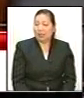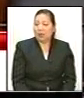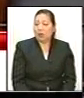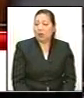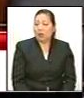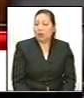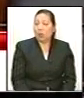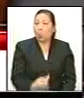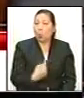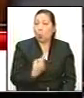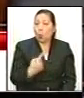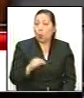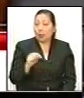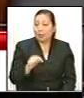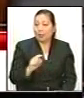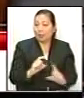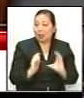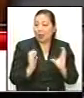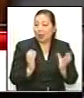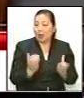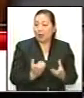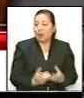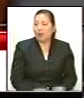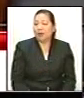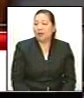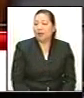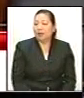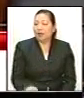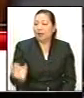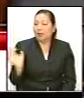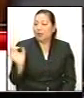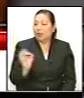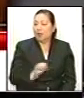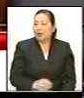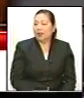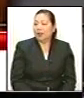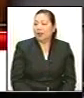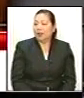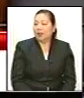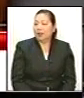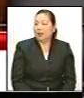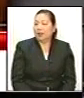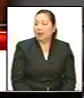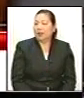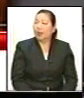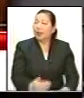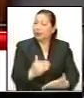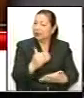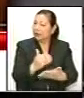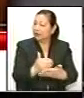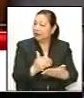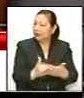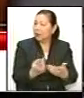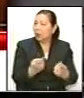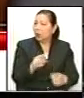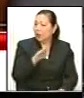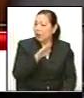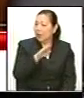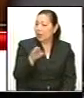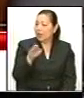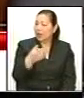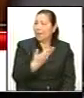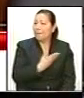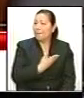yo estoy en ese Parlamento, nunca nos ha llegado la agenda de los viajes